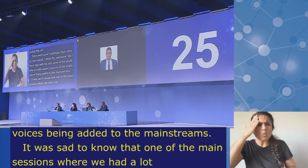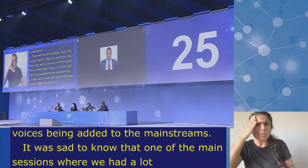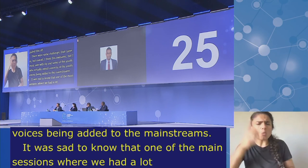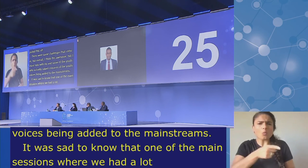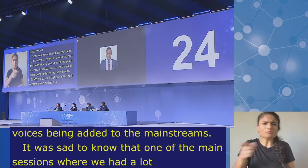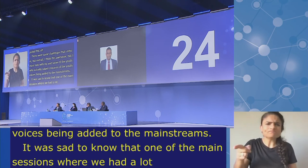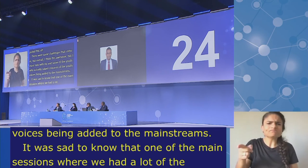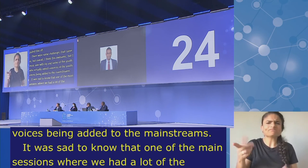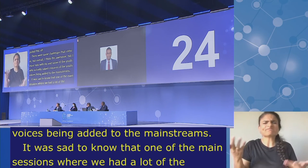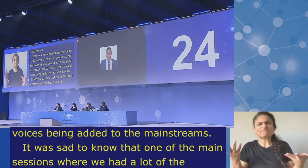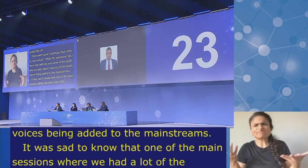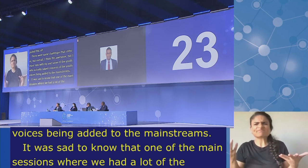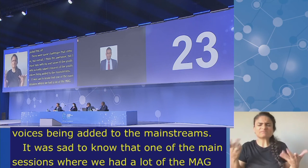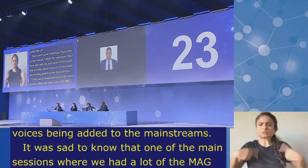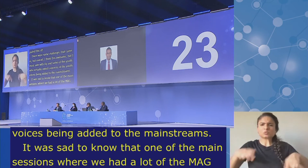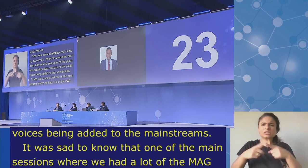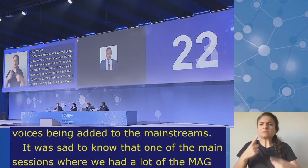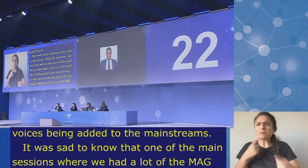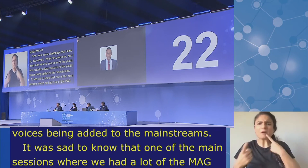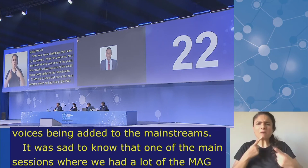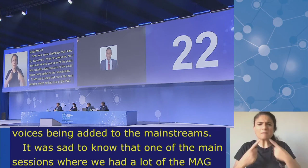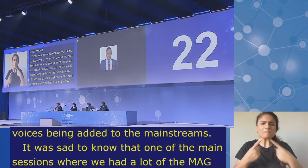lo suficientemente oída.